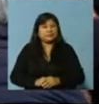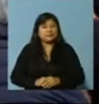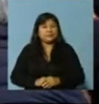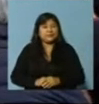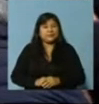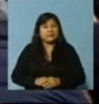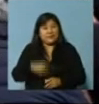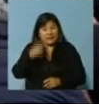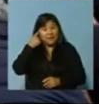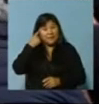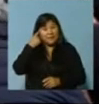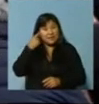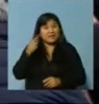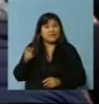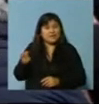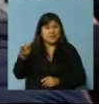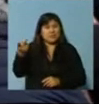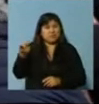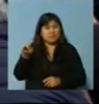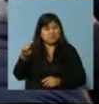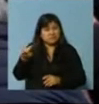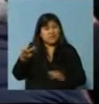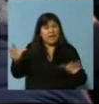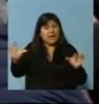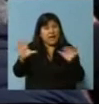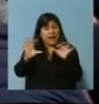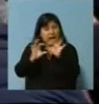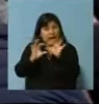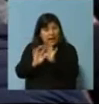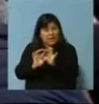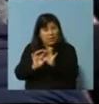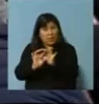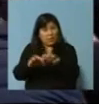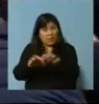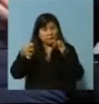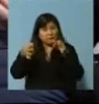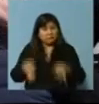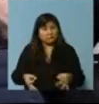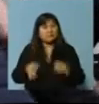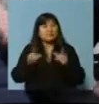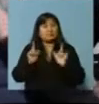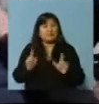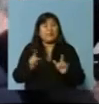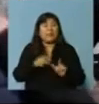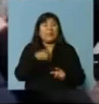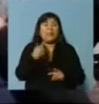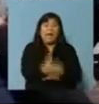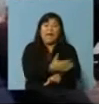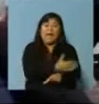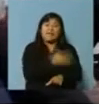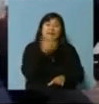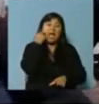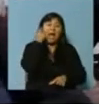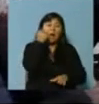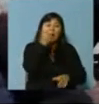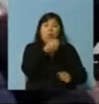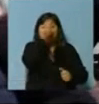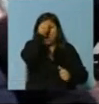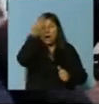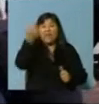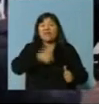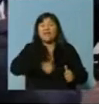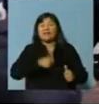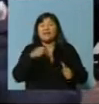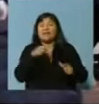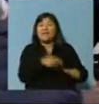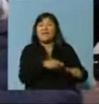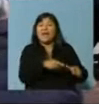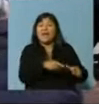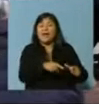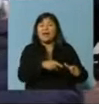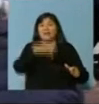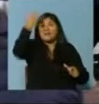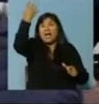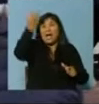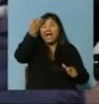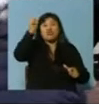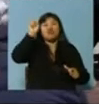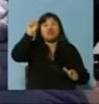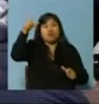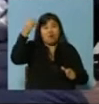hay una gran articulación desde la creencia de nuestros abuelos. Dar el uso a nuestro Tata Inti,